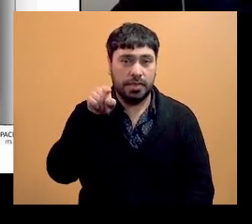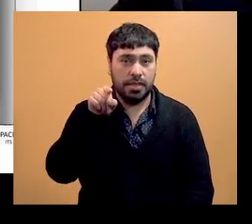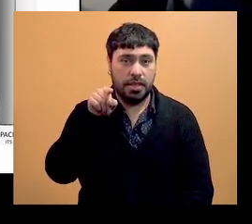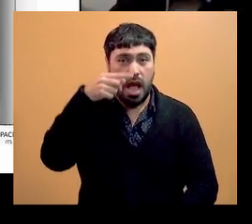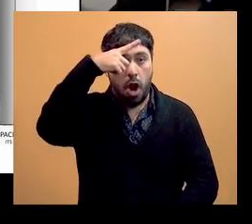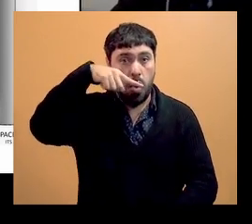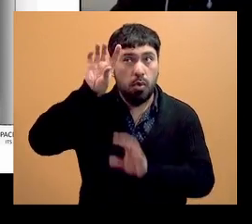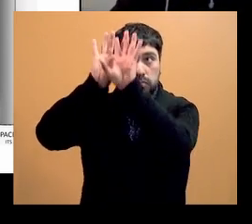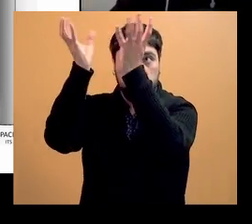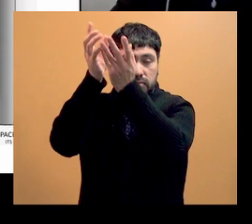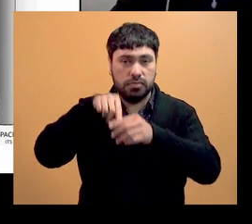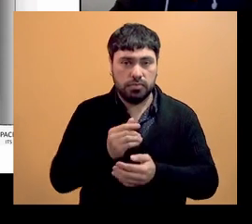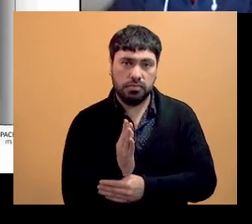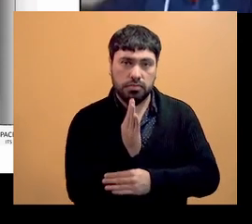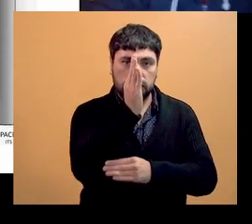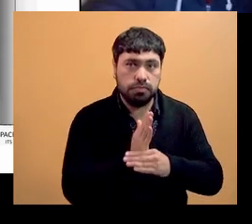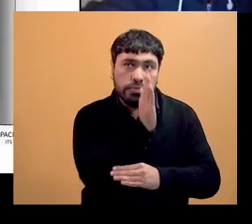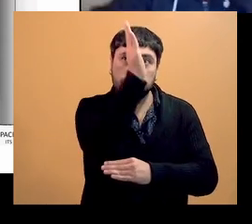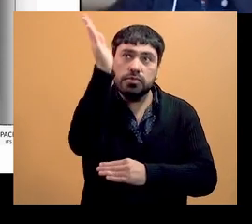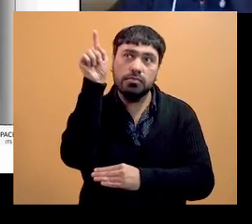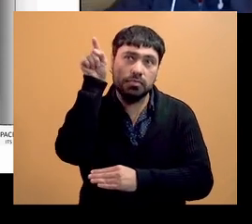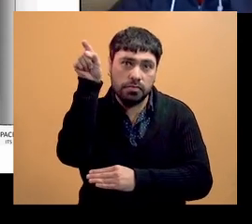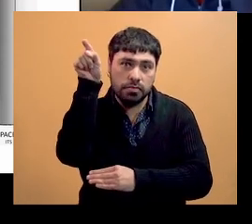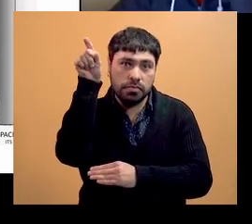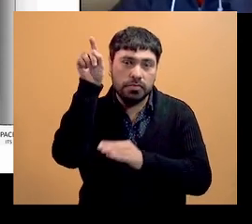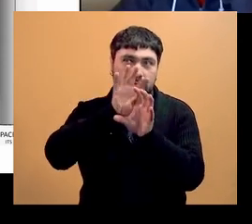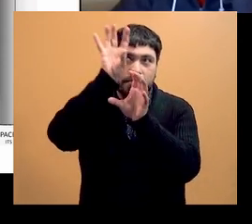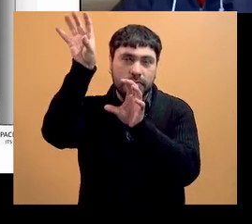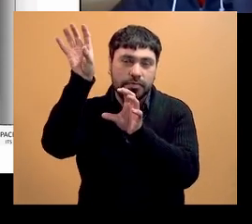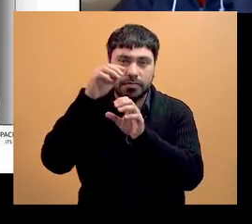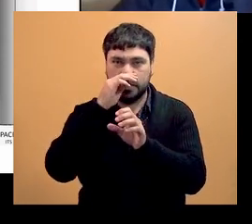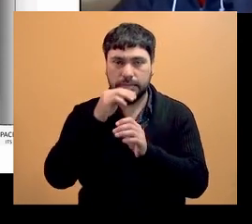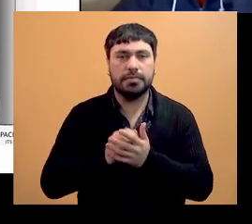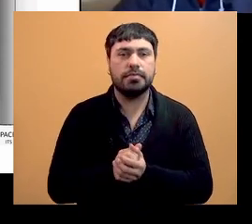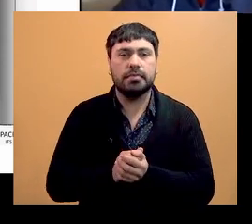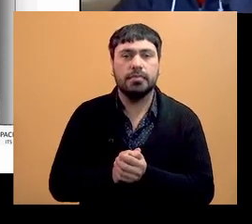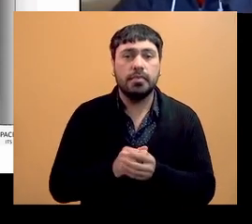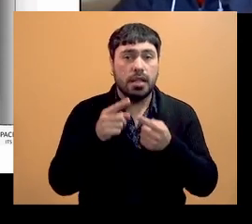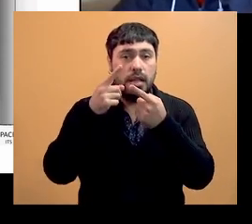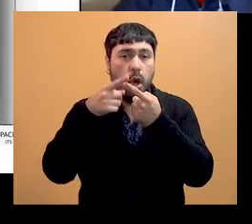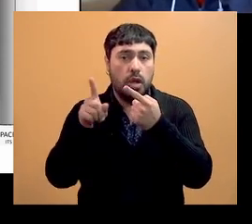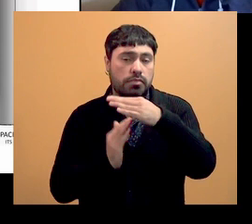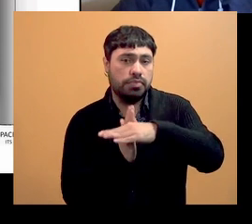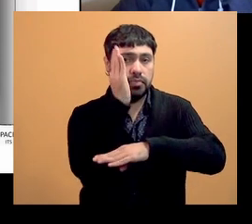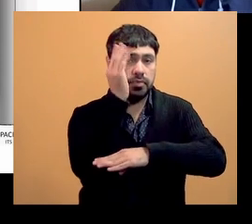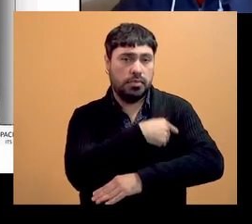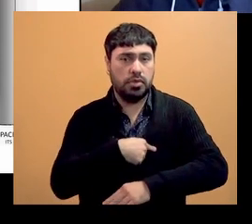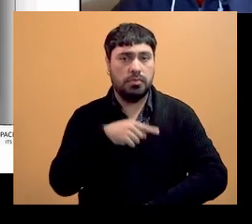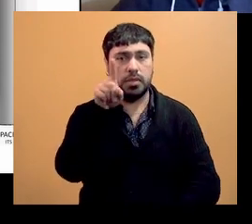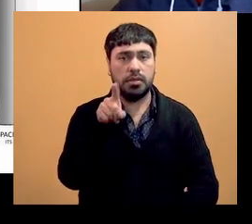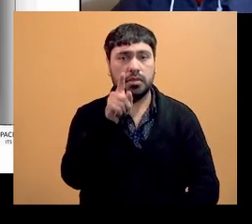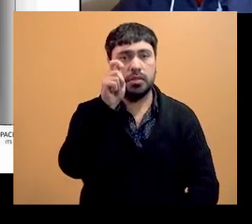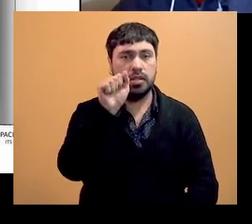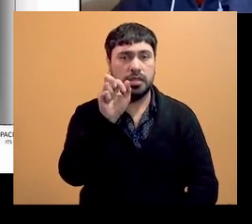Y todavía más hacia el extremo derecho de la imagen vamos a ver la última iniciativa de SpaceX, el Starship, que pretende